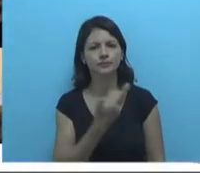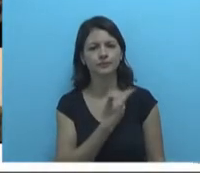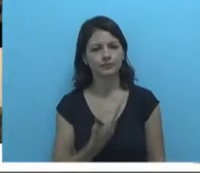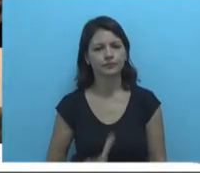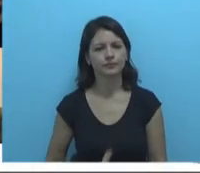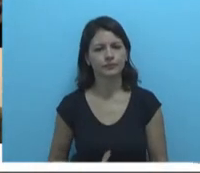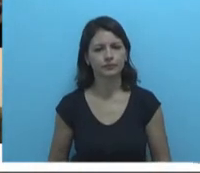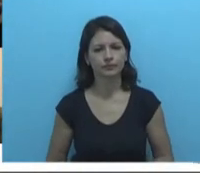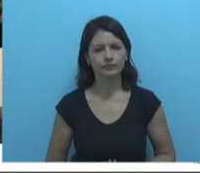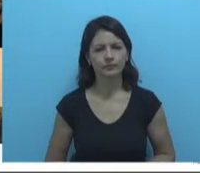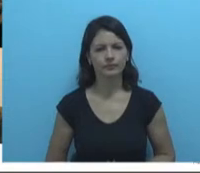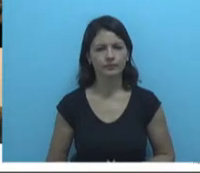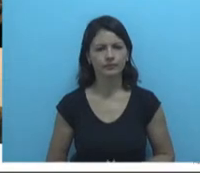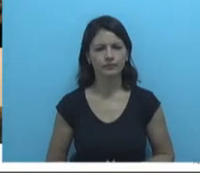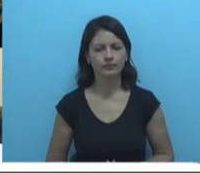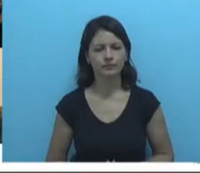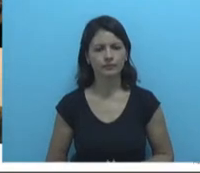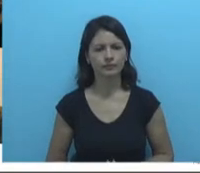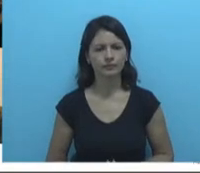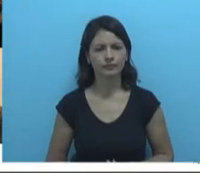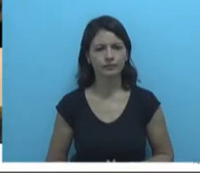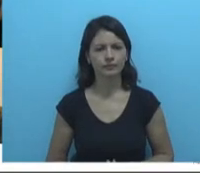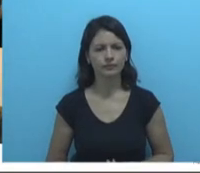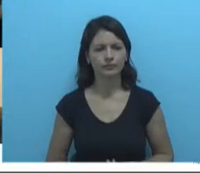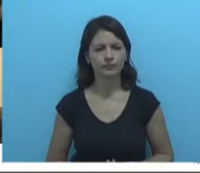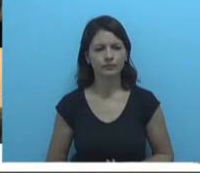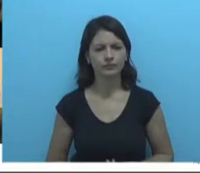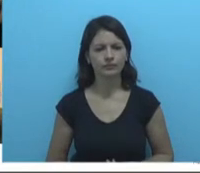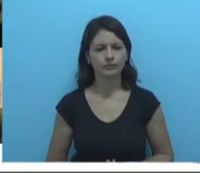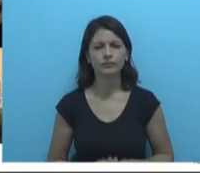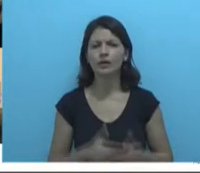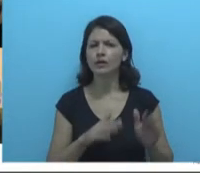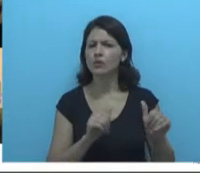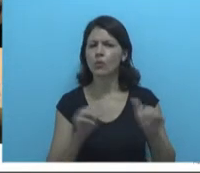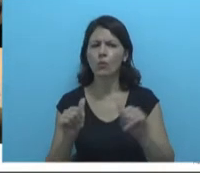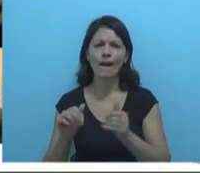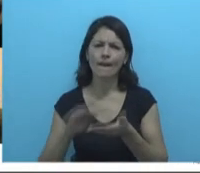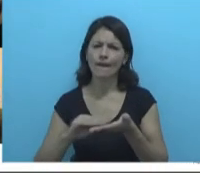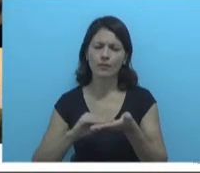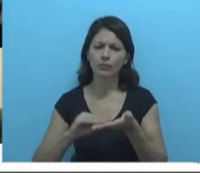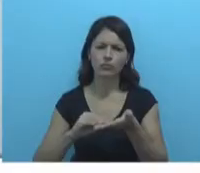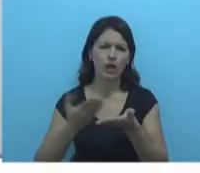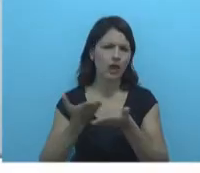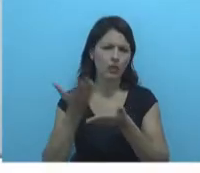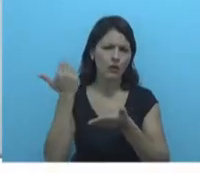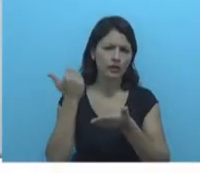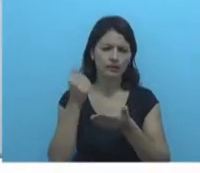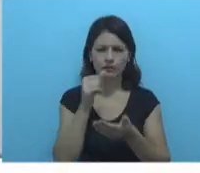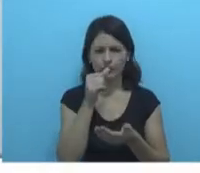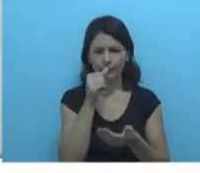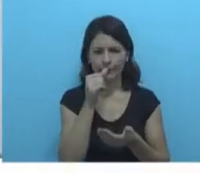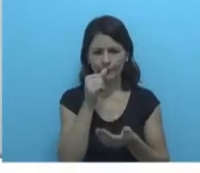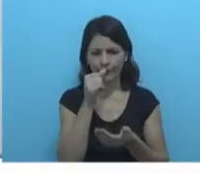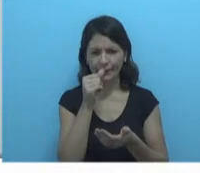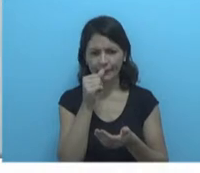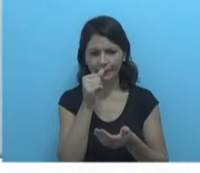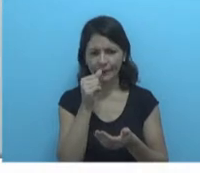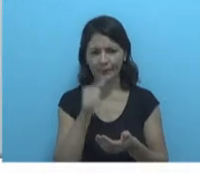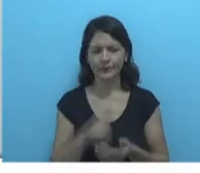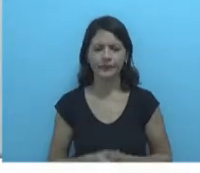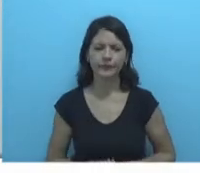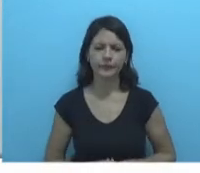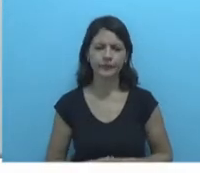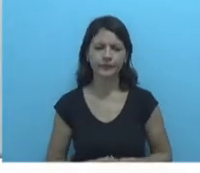presidente. En el mismo sentido que lo hizo el diputado que me precedió en el uso de la palabra,